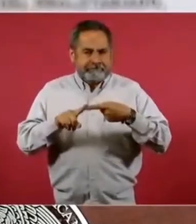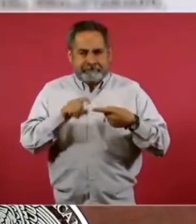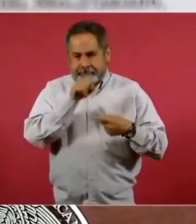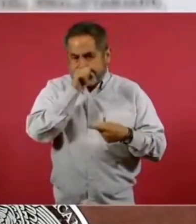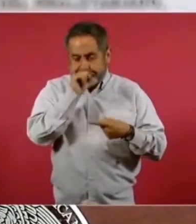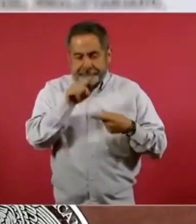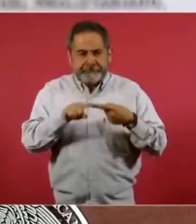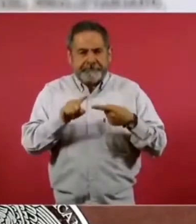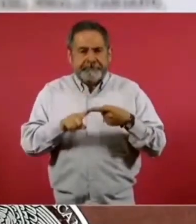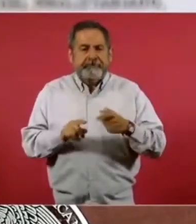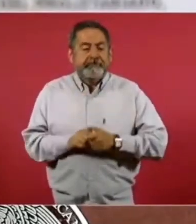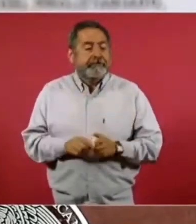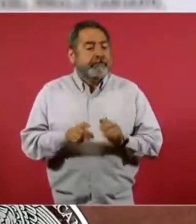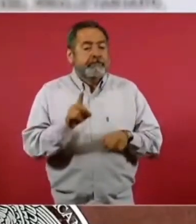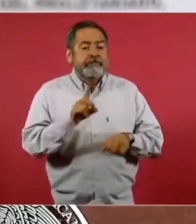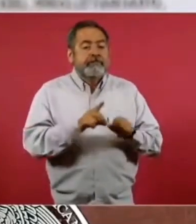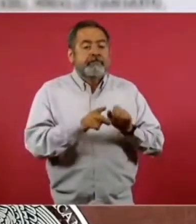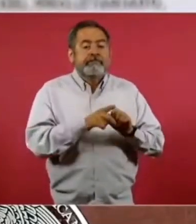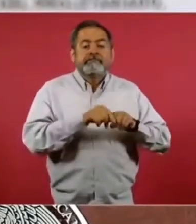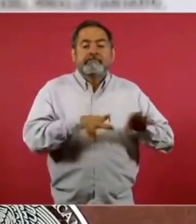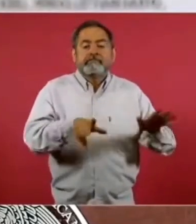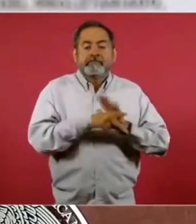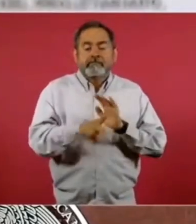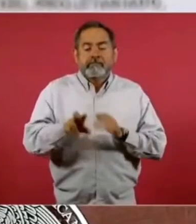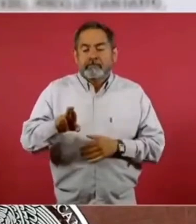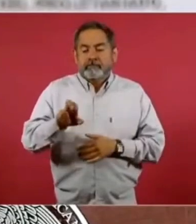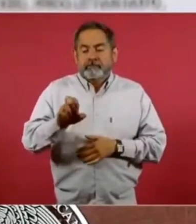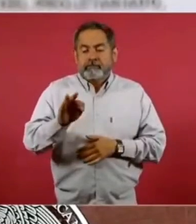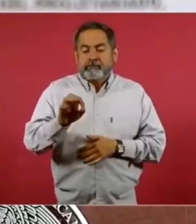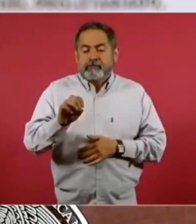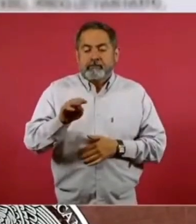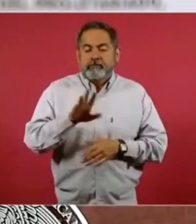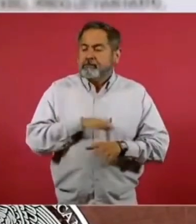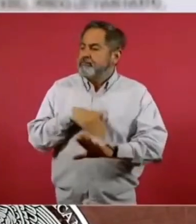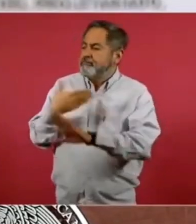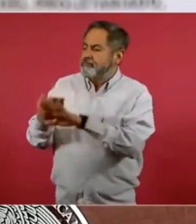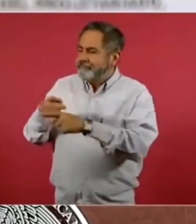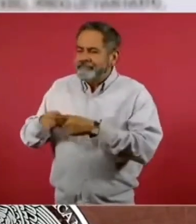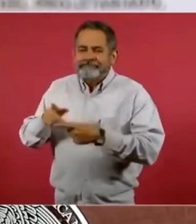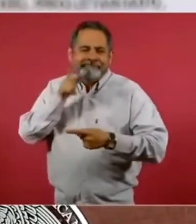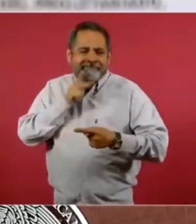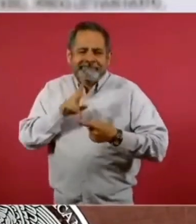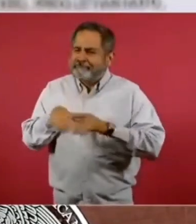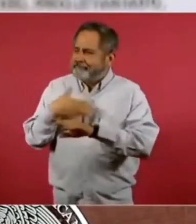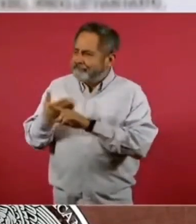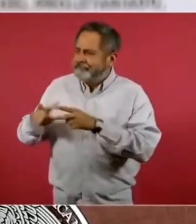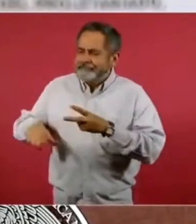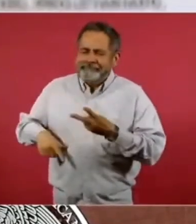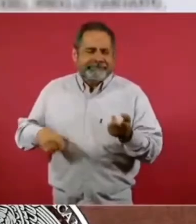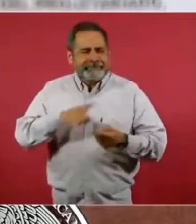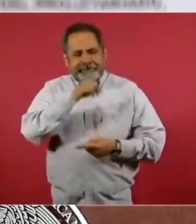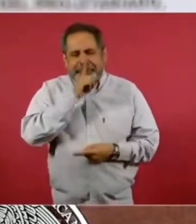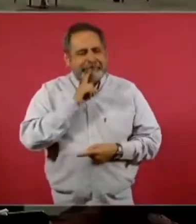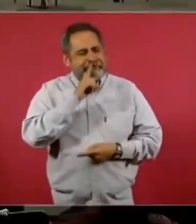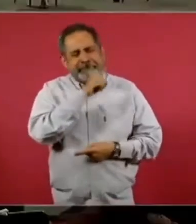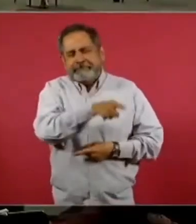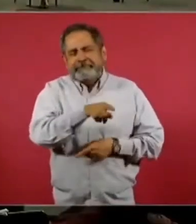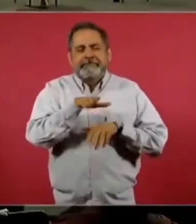que el diario Reforma vuelve a la carga a atacar al gobierno y a Pemex con mentiras